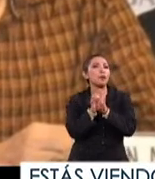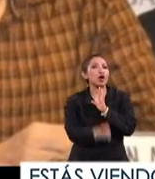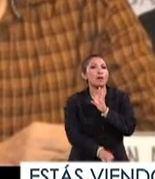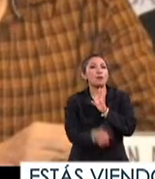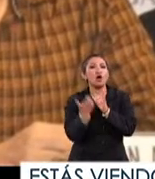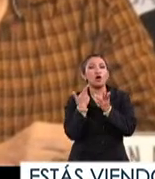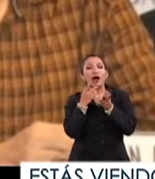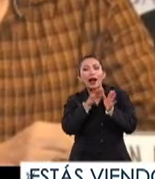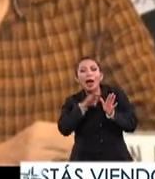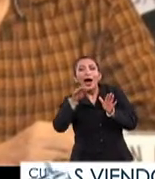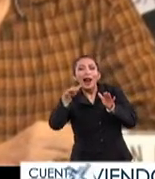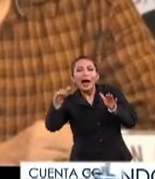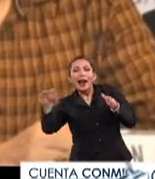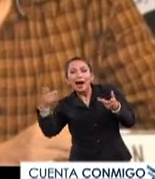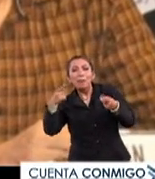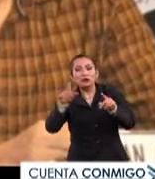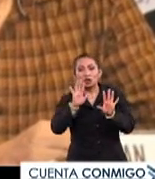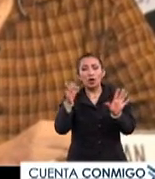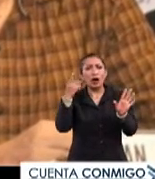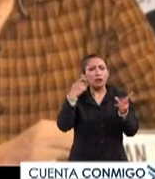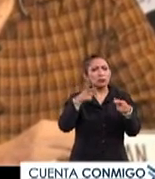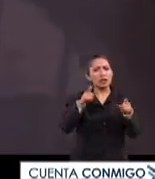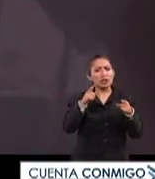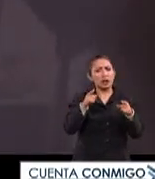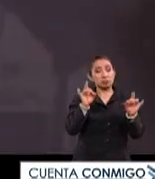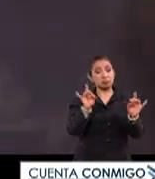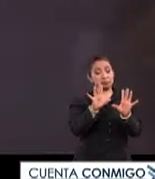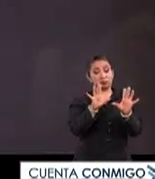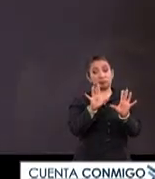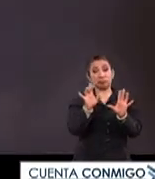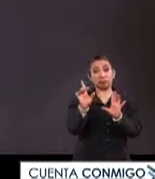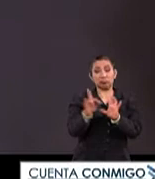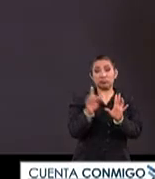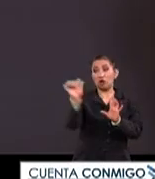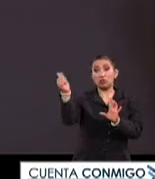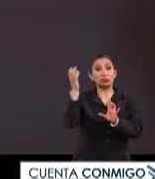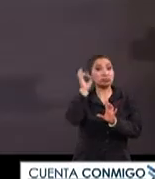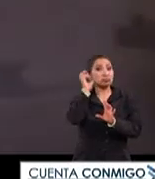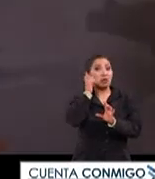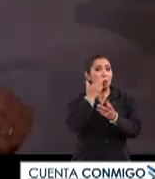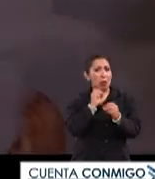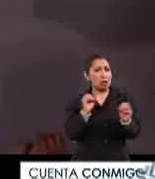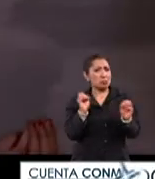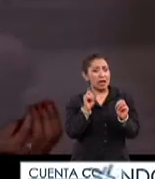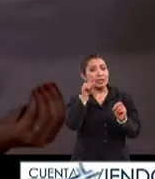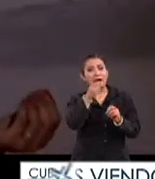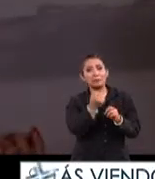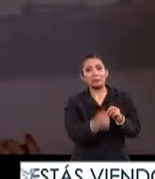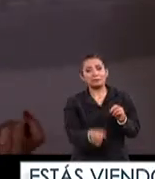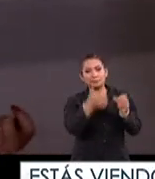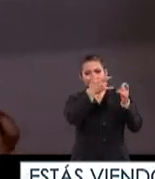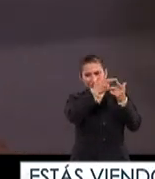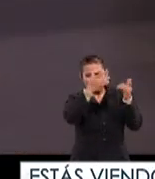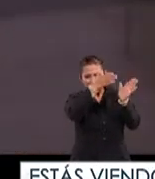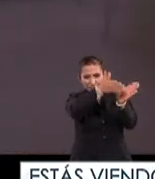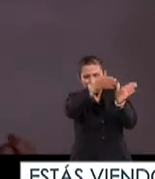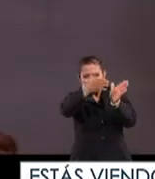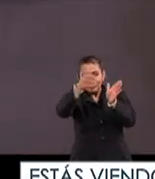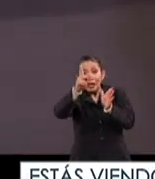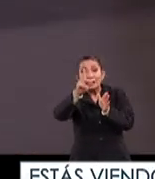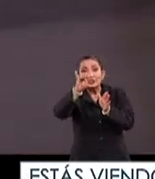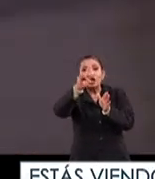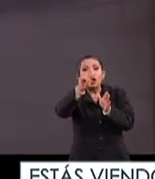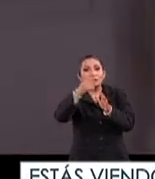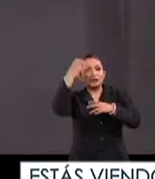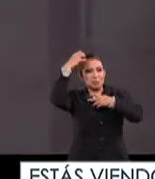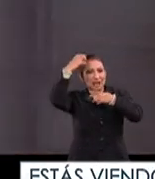de soundtrack, ¿no? Que ahora conocemos. Había de repente música incidental y hay muchas películas que no tienen audio. Por ejemplo, la famosa secuencia de